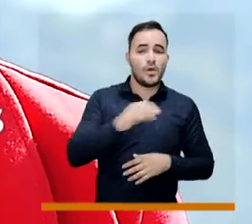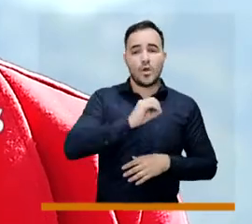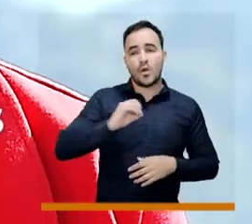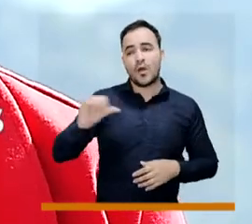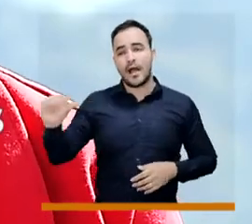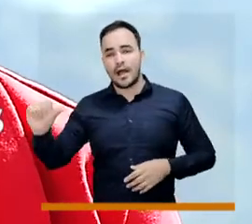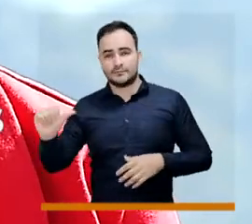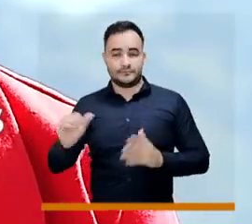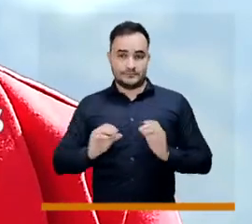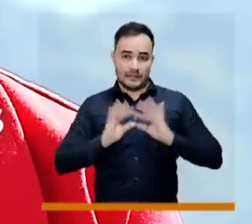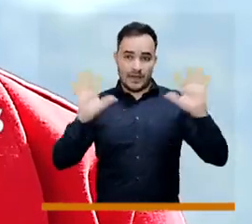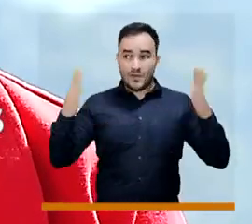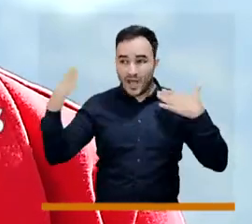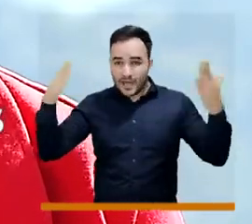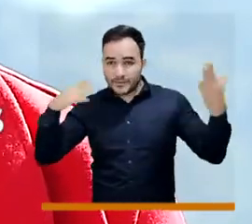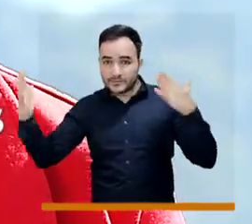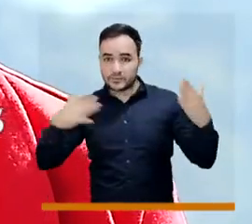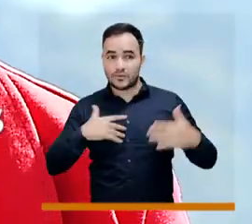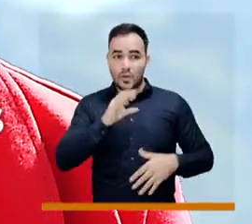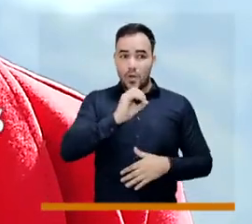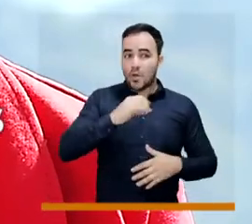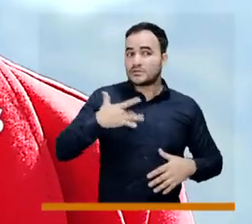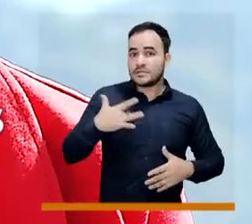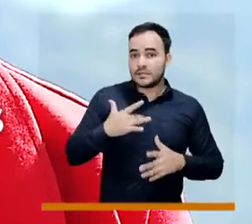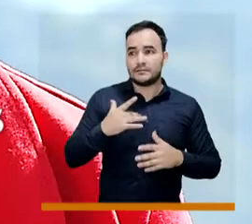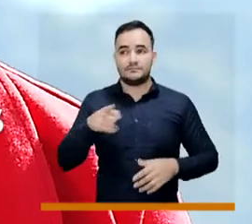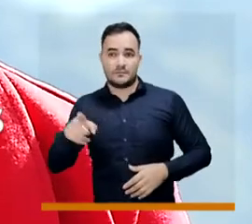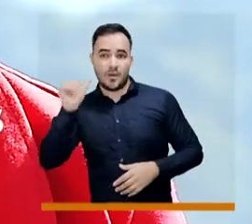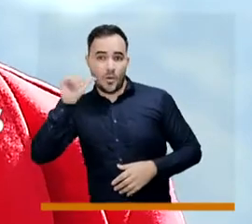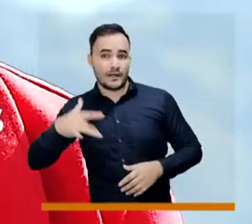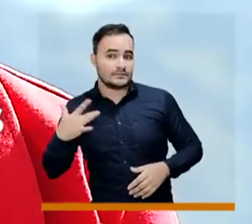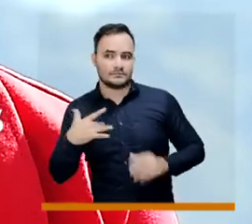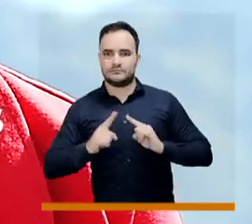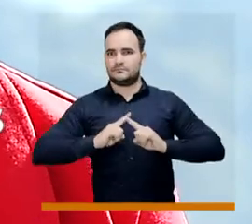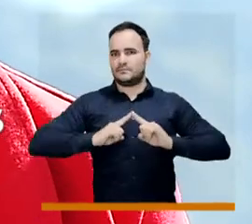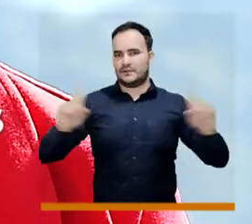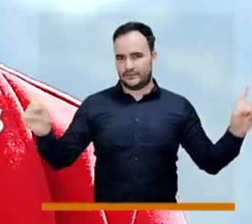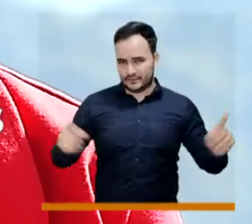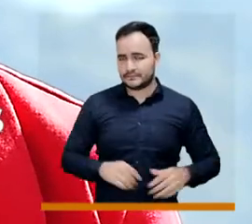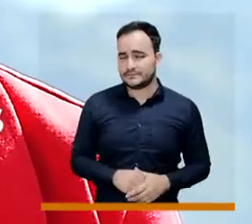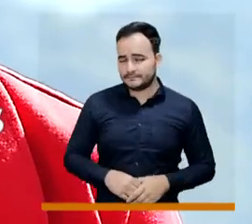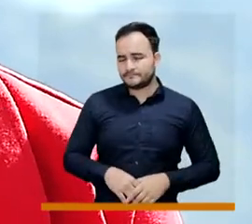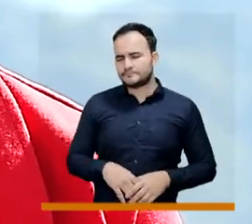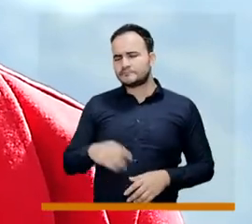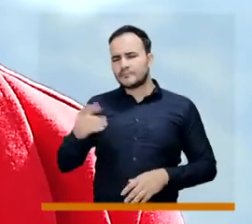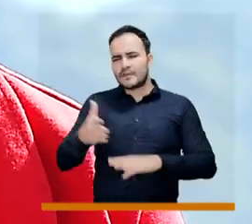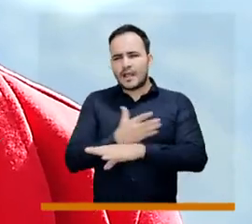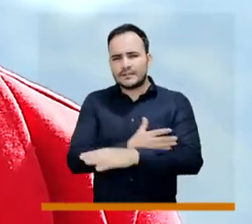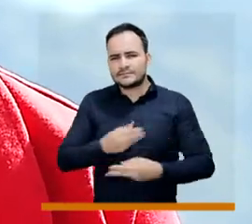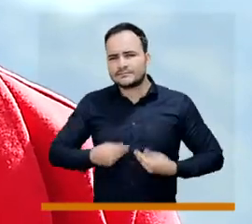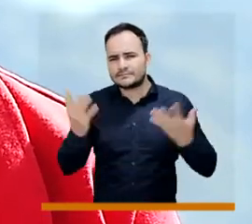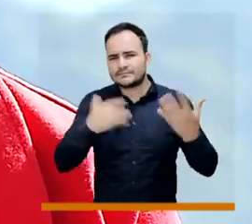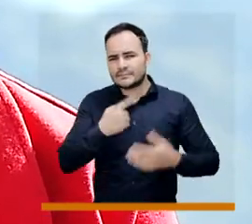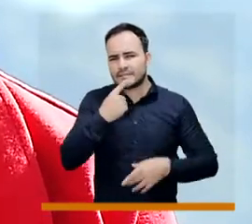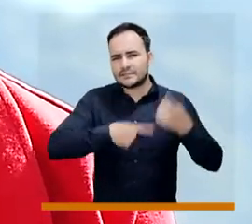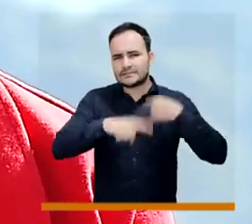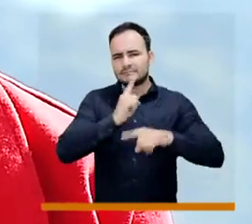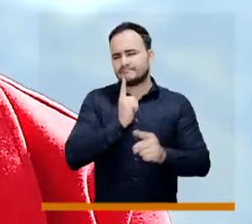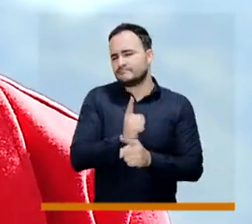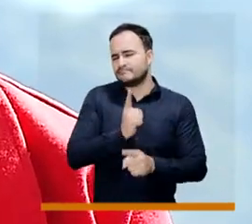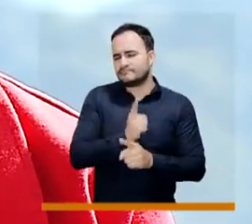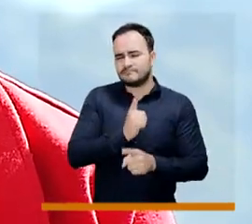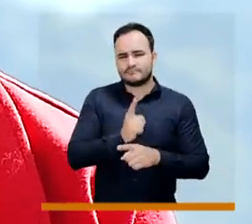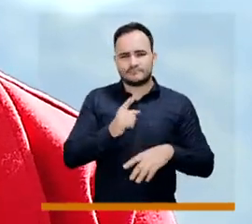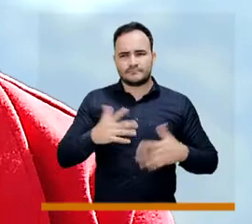y máxime el territorio campesino. Yo creo que, y como le decía Marcela, las brechas son gigantes entre hombres y mujeres